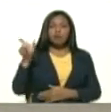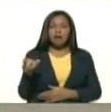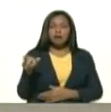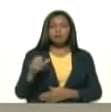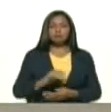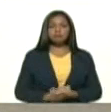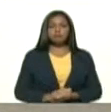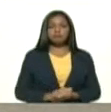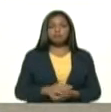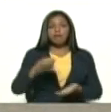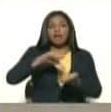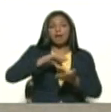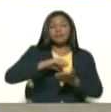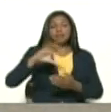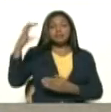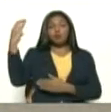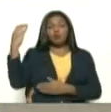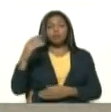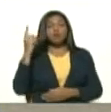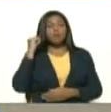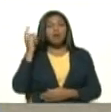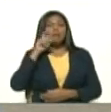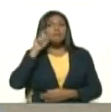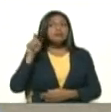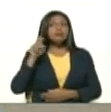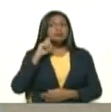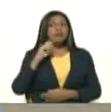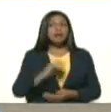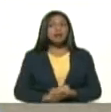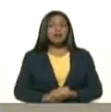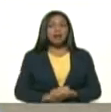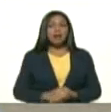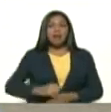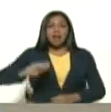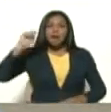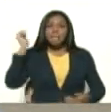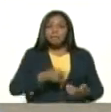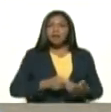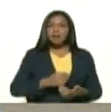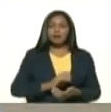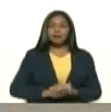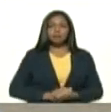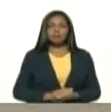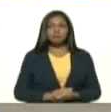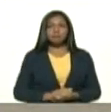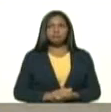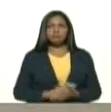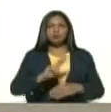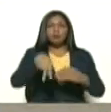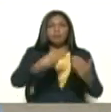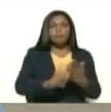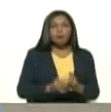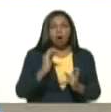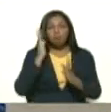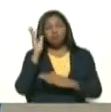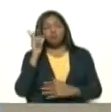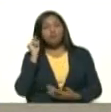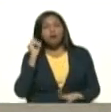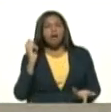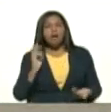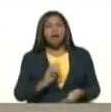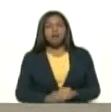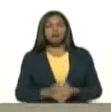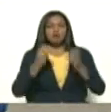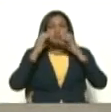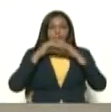Bogotá. Una mujer embarazada y le pega con un rol eléctrico, ¡pac!, y la tira al piso desmayada. Eso ha